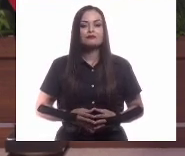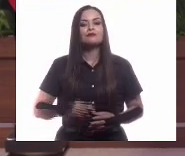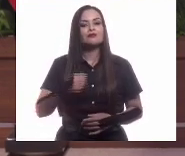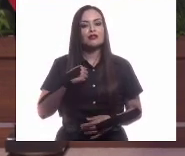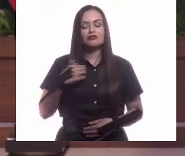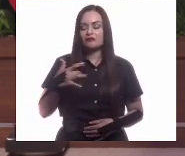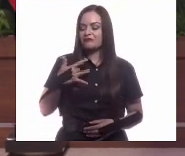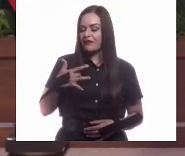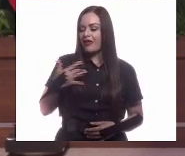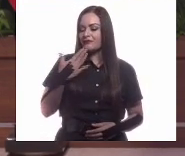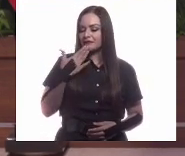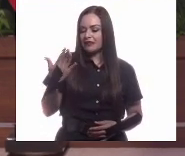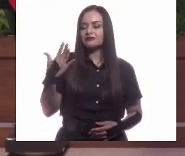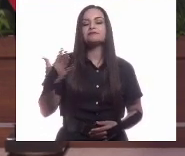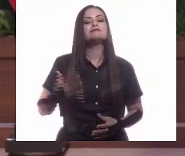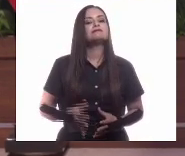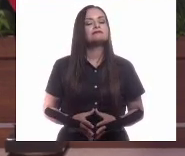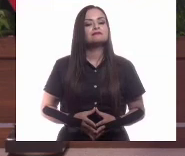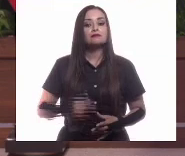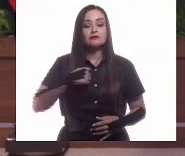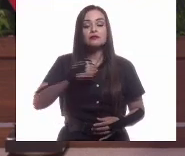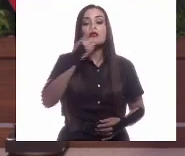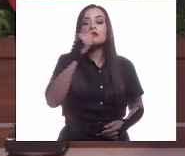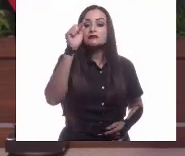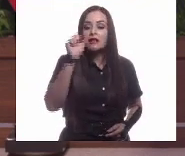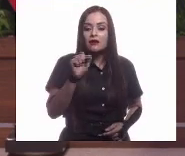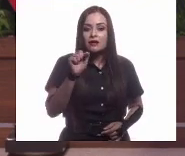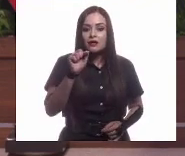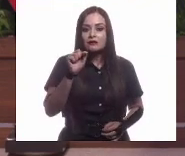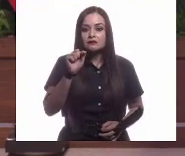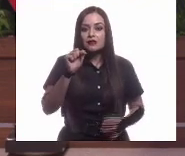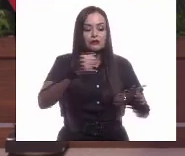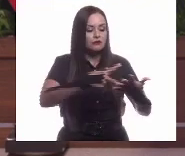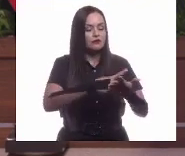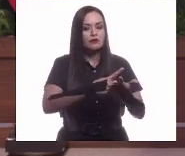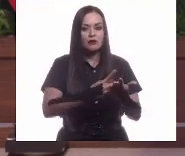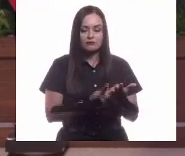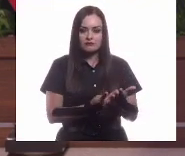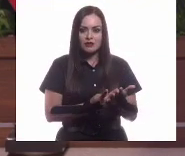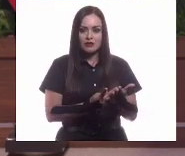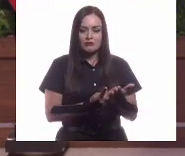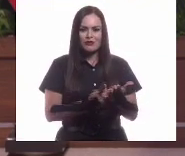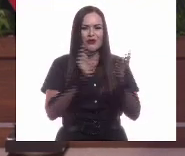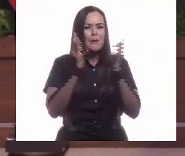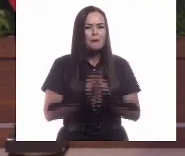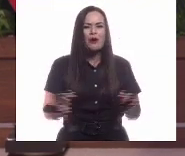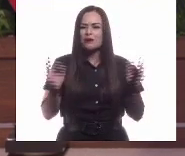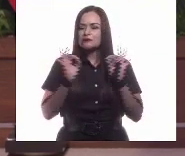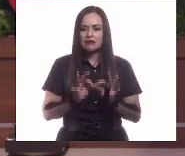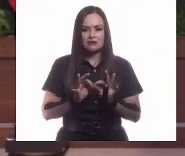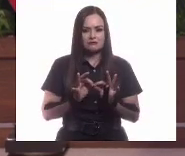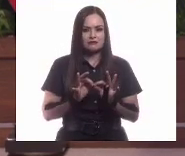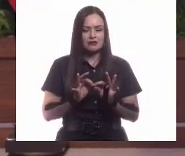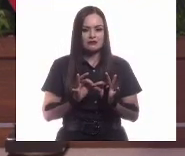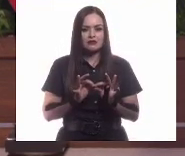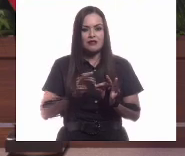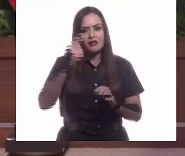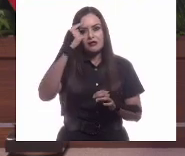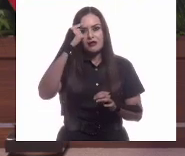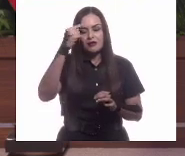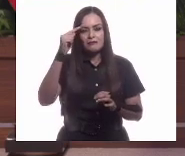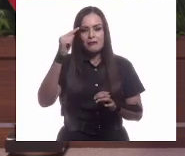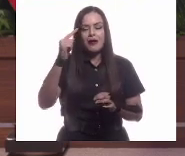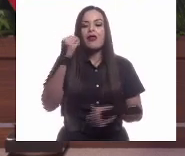con mucha satisfacción, quiero informar a ustedes de un programa que es fundamental para el bienestar de